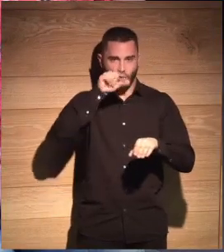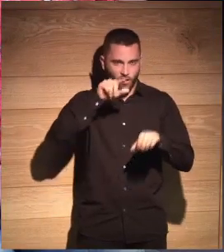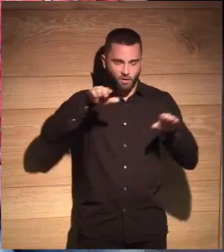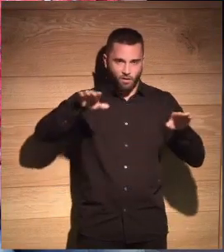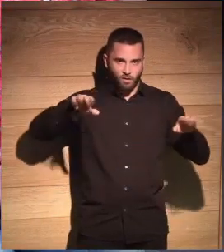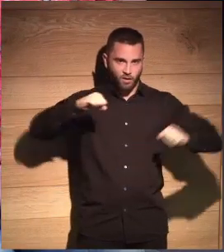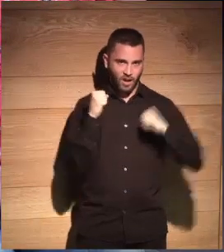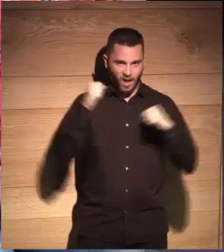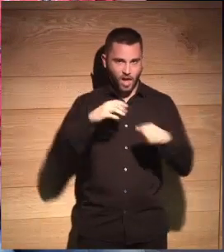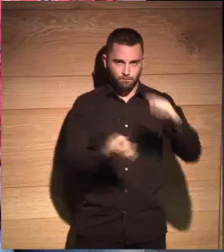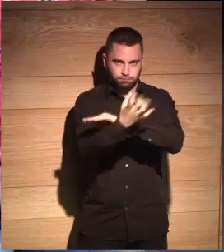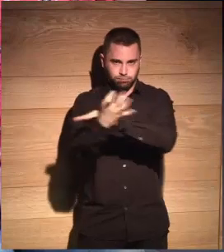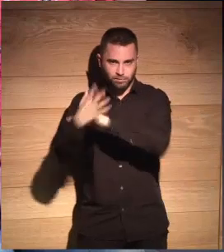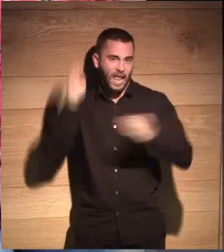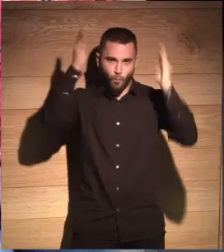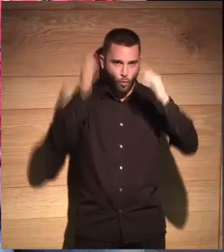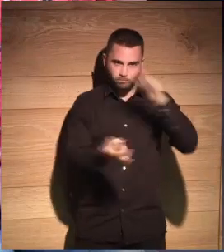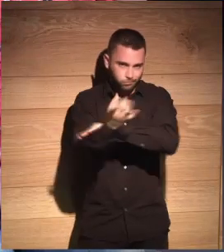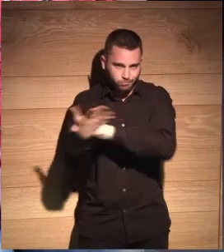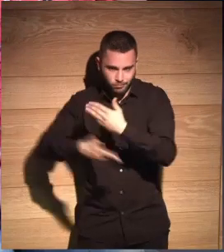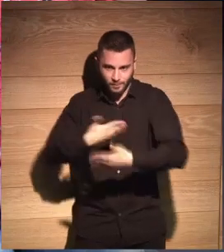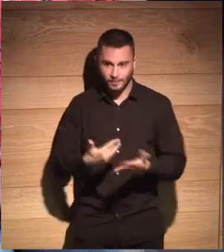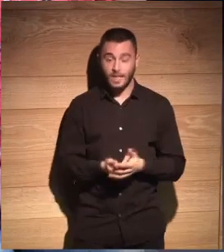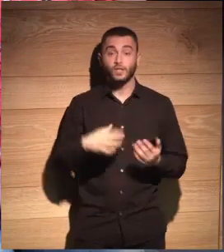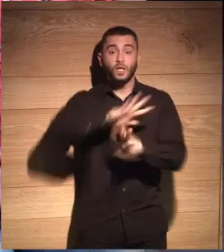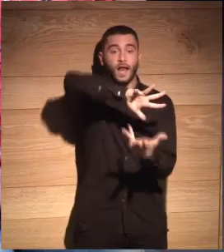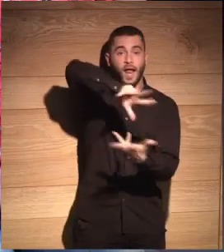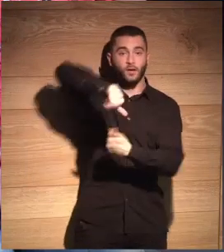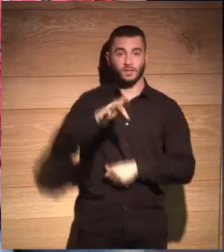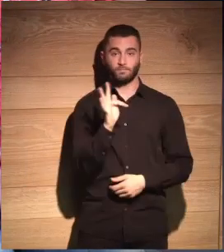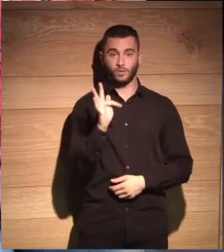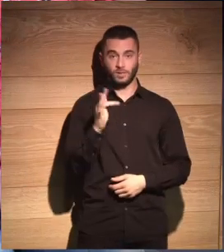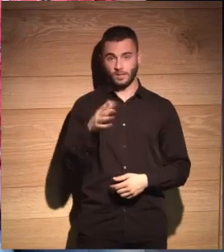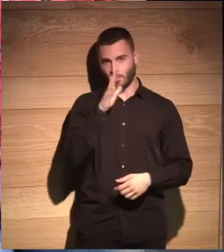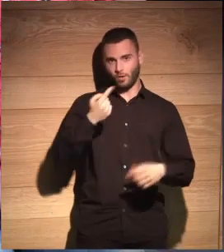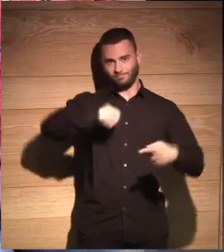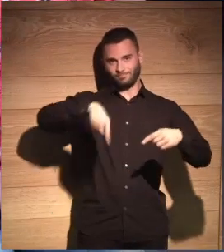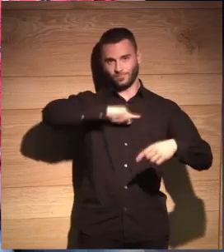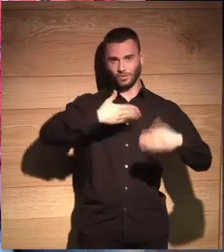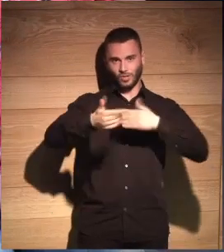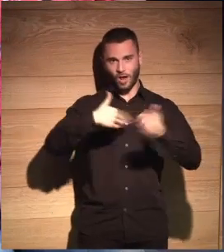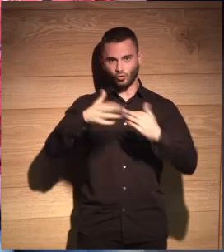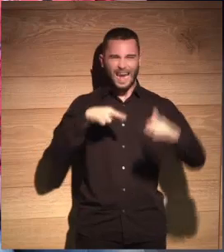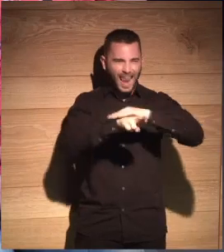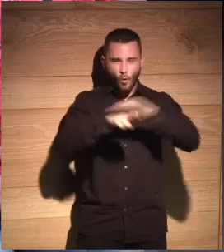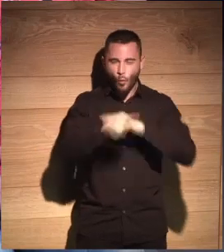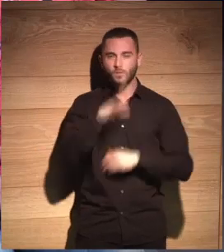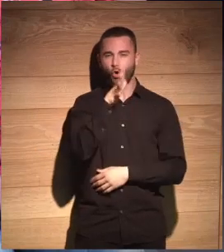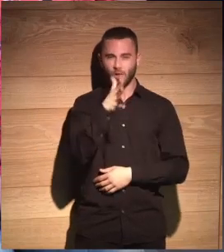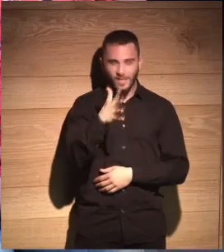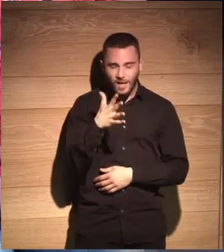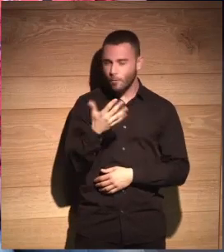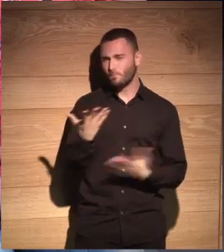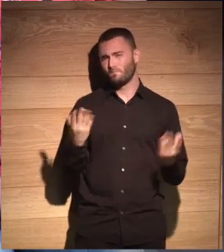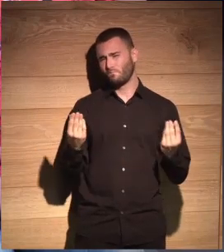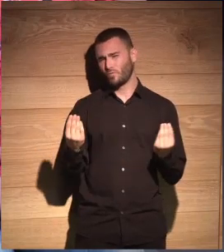¿no? Entonces, quiero decir, hay la buena noticia para nosotros como autores es que hay mil recursos y mil motivos